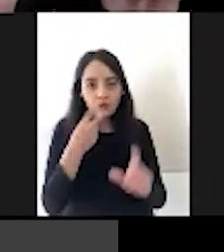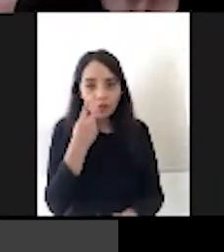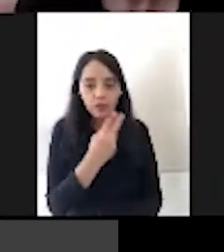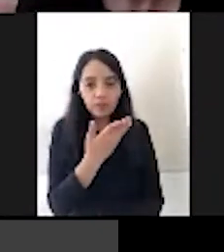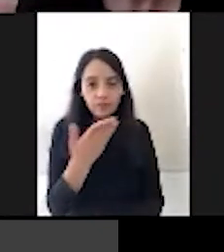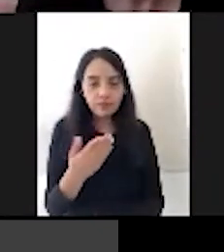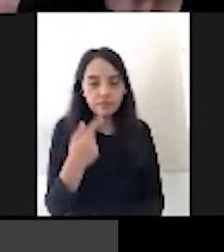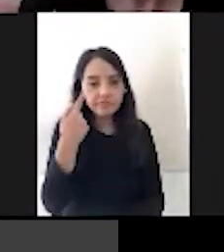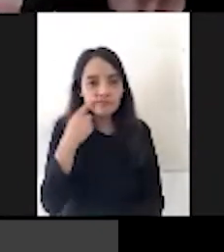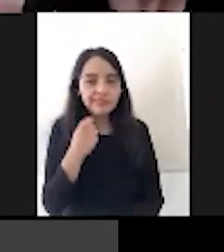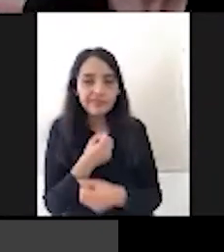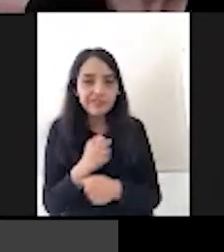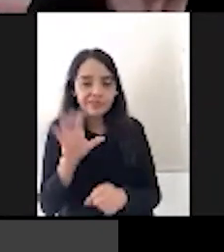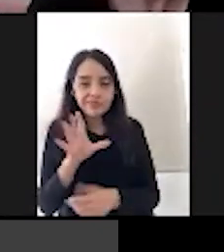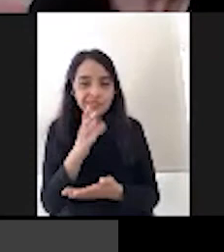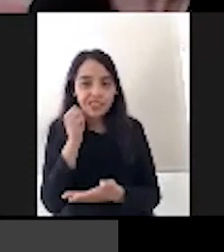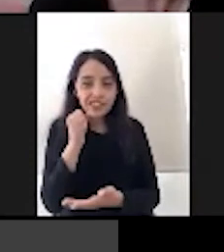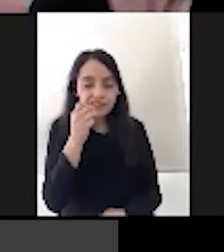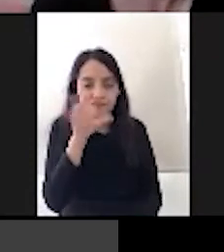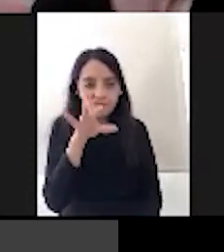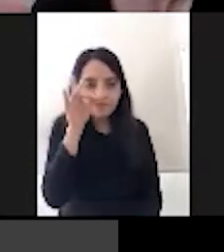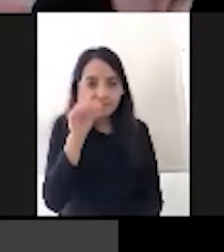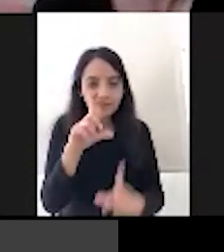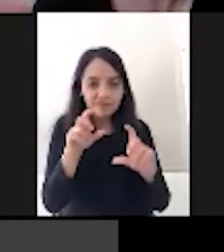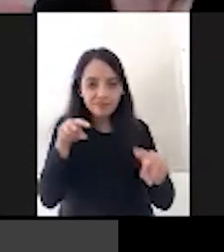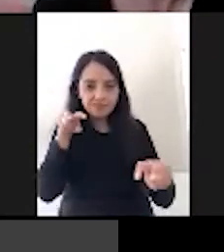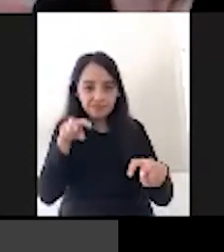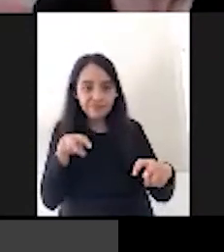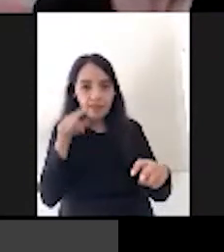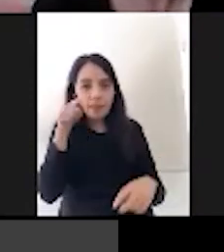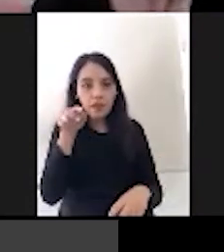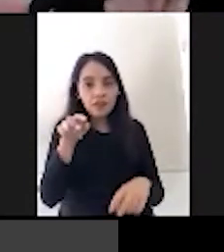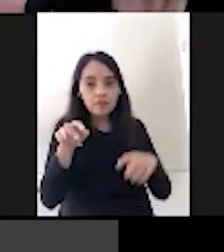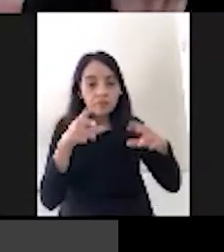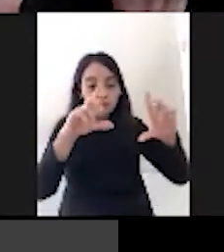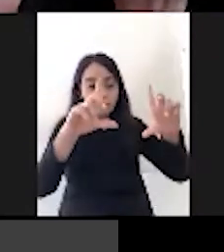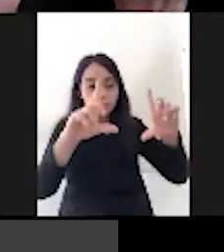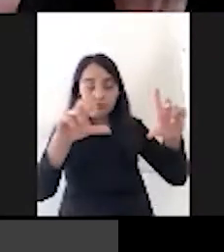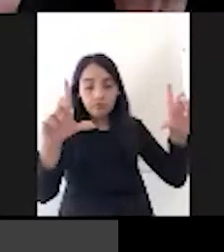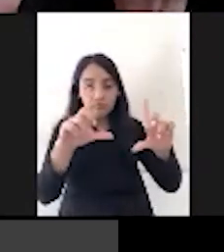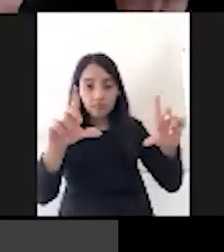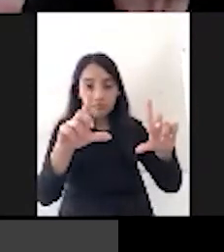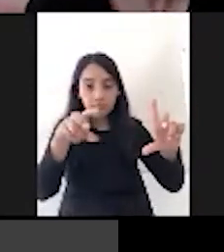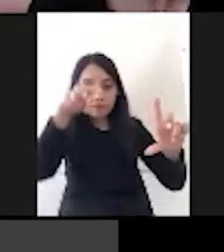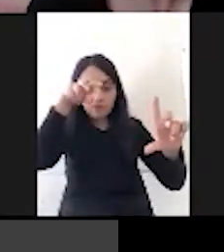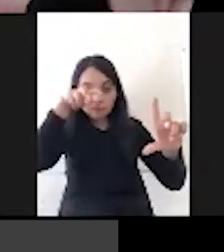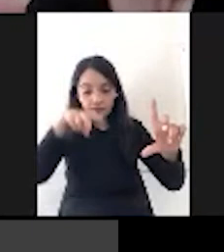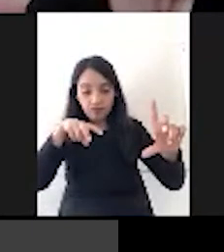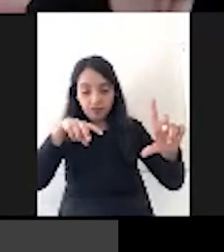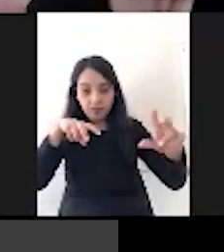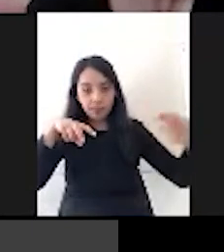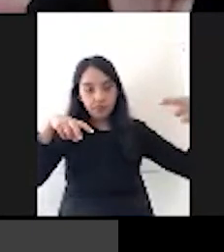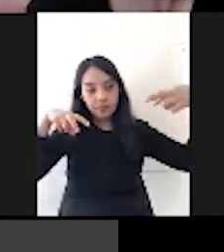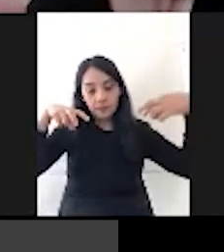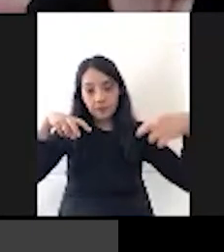lo logré encontrar, así que van a tener que imaginárselo. Pero en este extremo acá de la pantalla es donde se sienta el terapeuta o el operador, y acá al